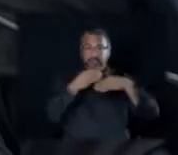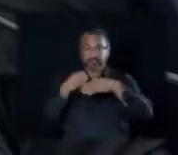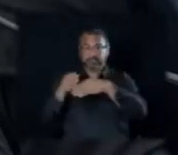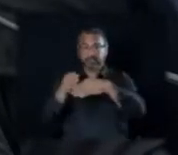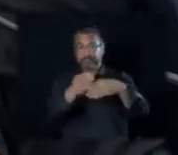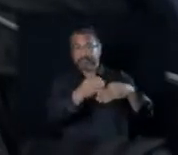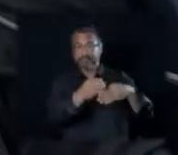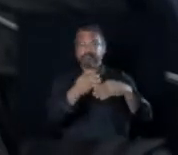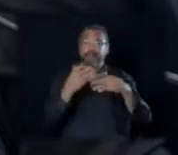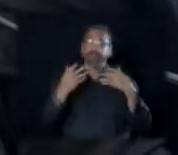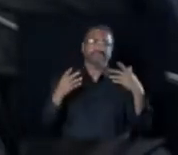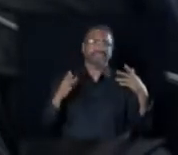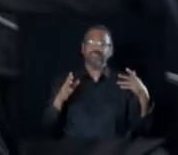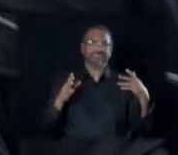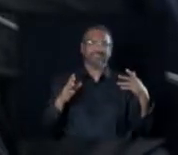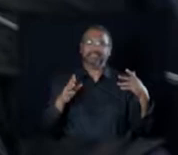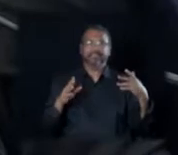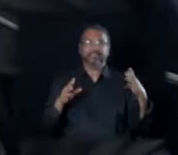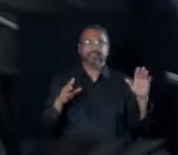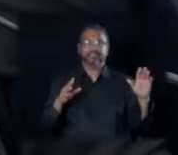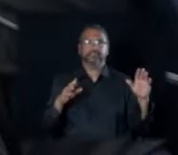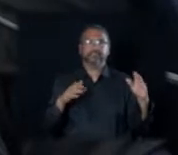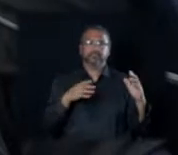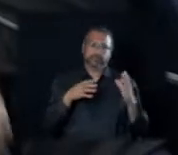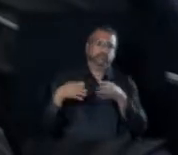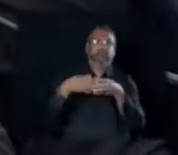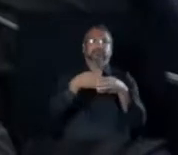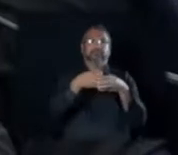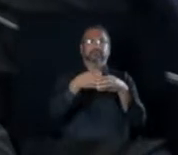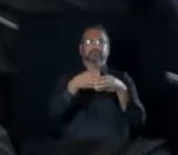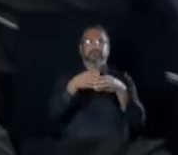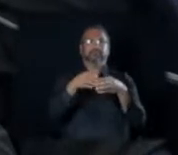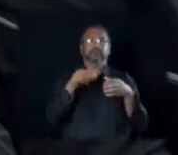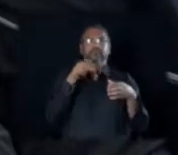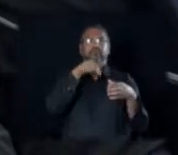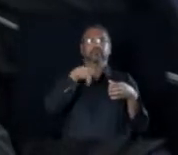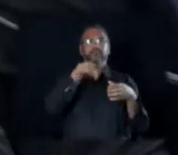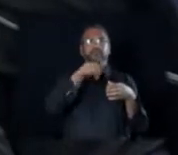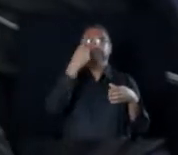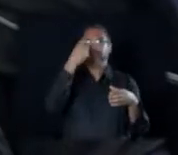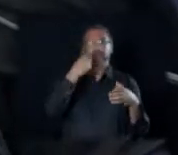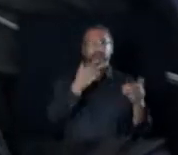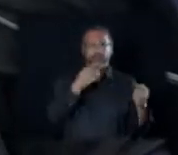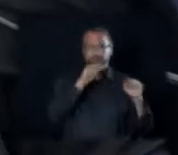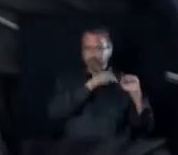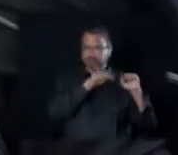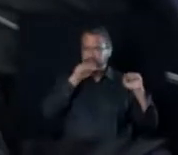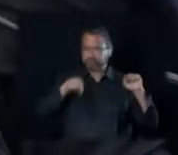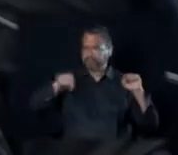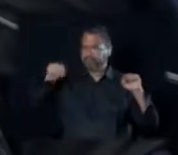no se mencionó en la presentación anterior la fragmentación de los sistemas de contabilidad.